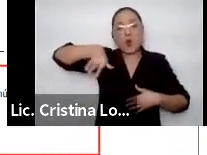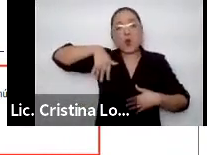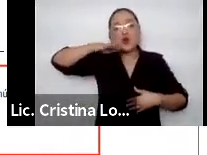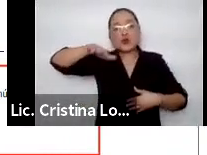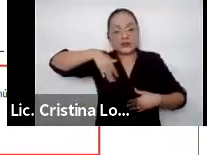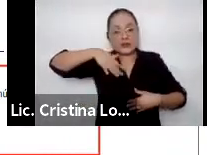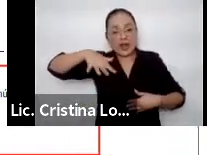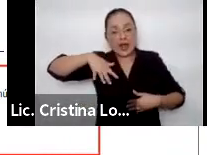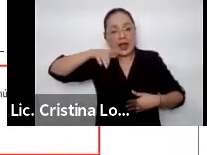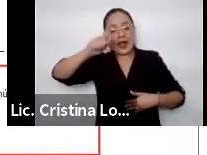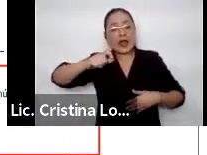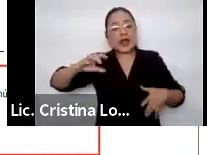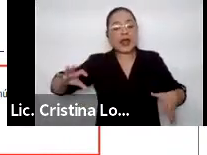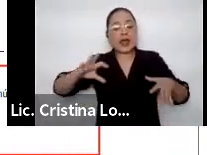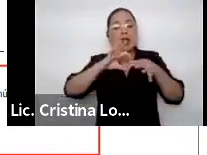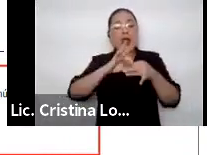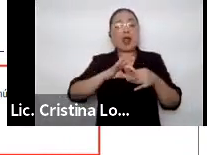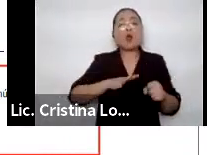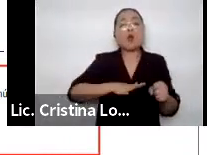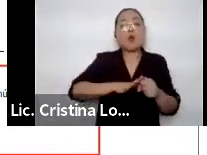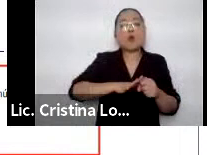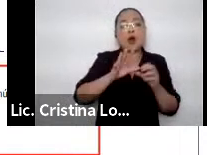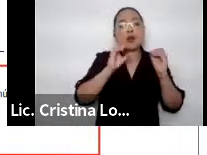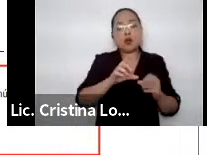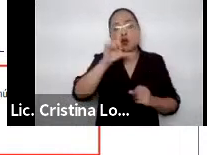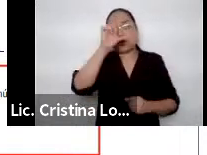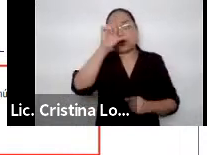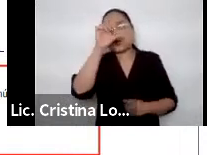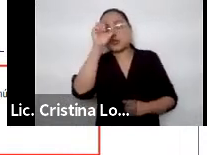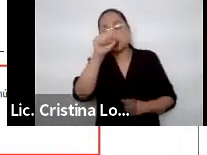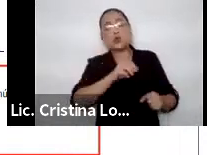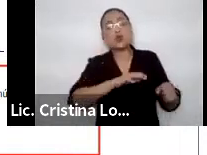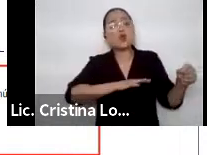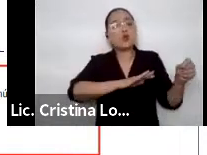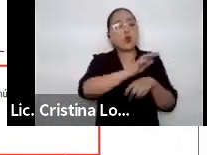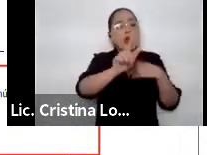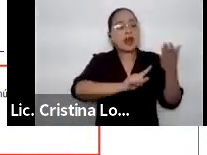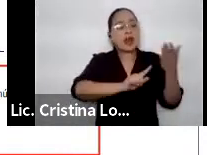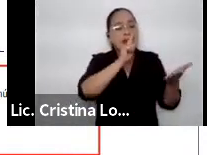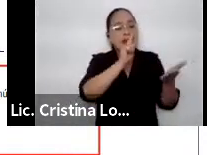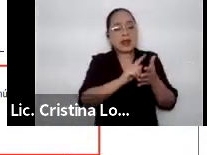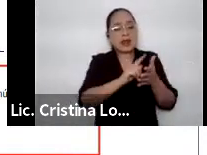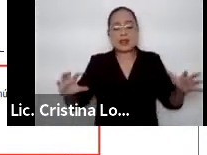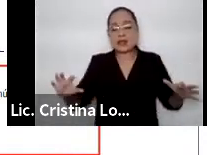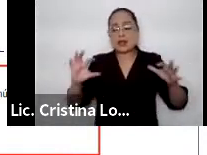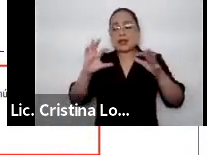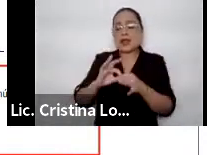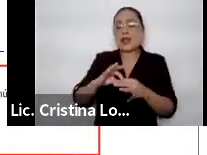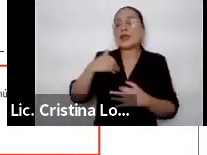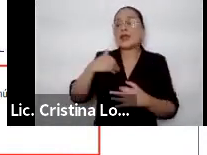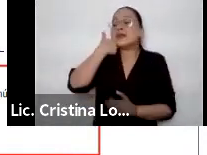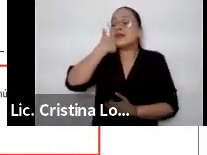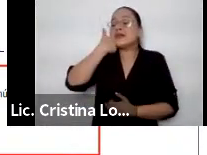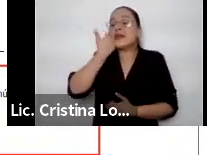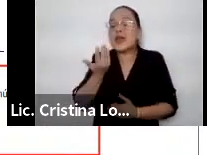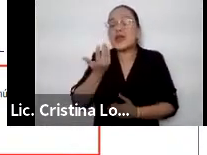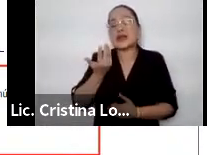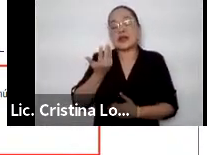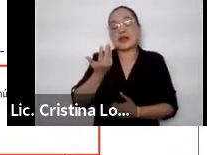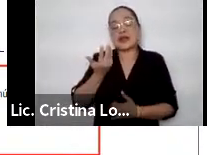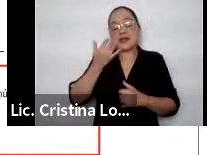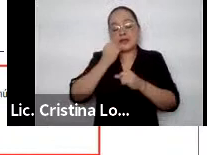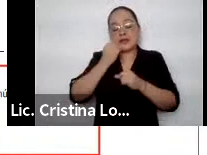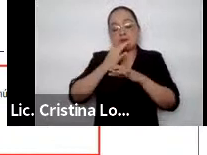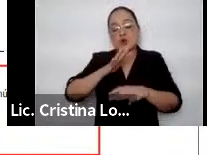la figura jurídica o concepto de derecho sobre el cual quieran buscar un